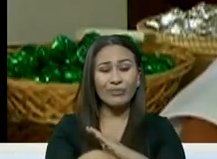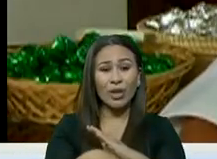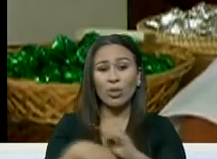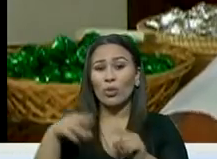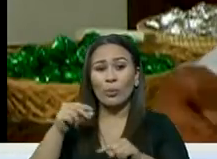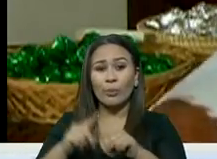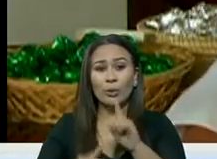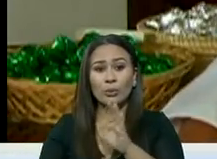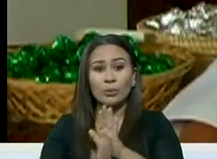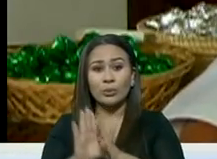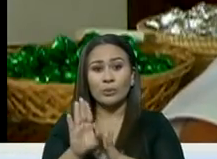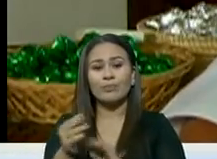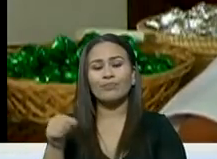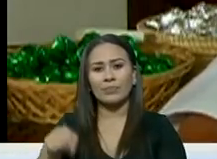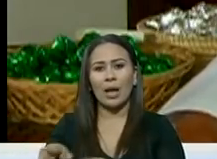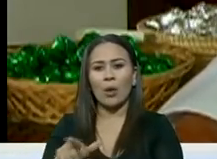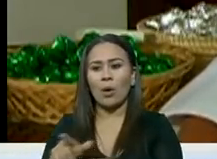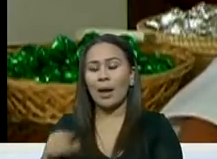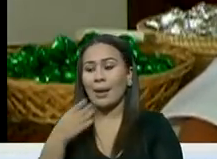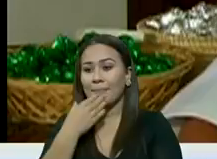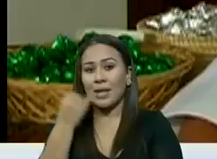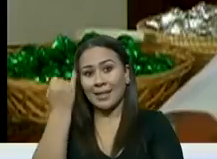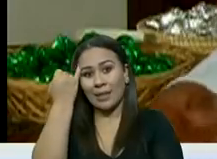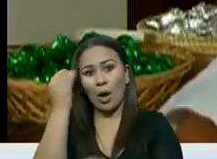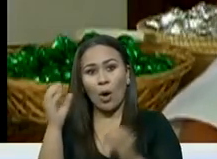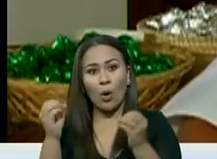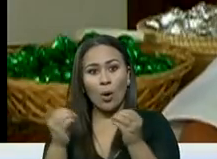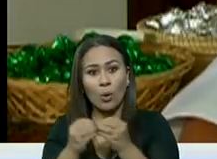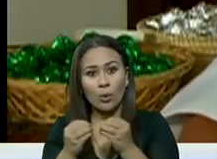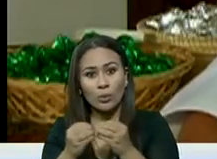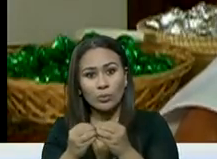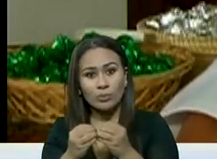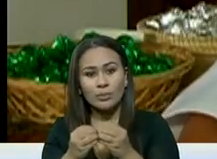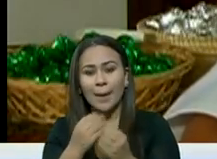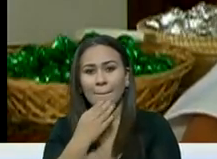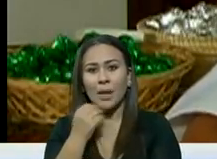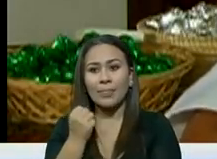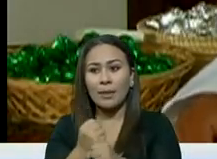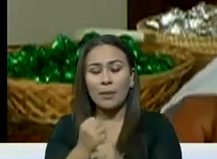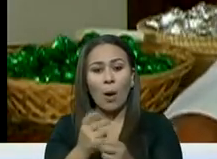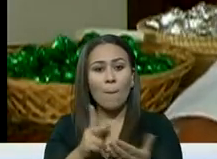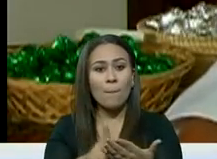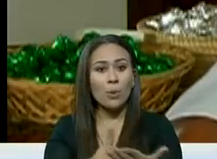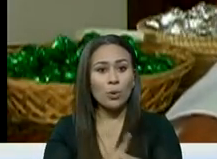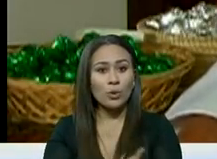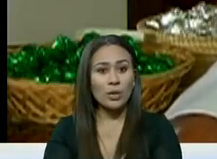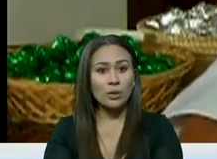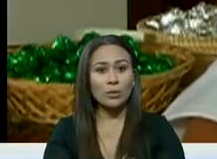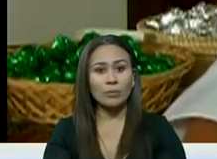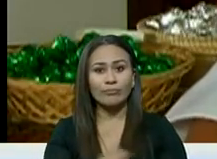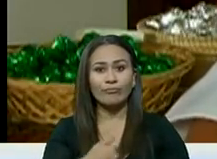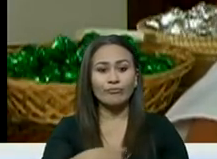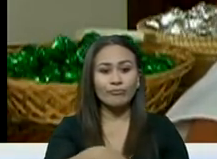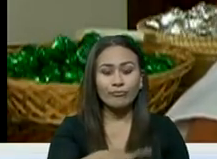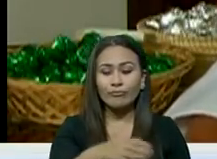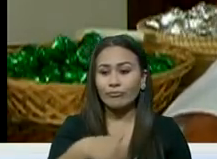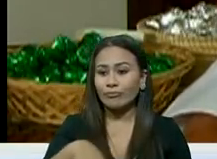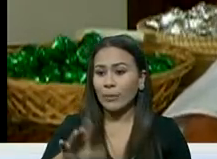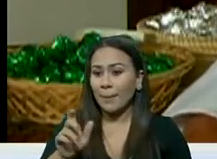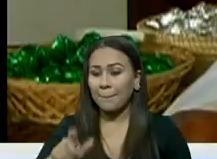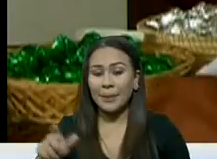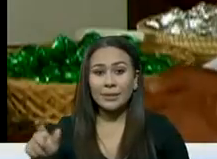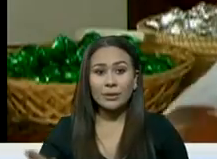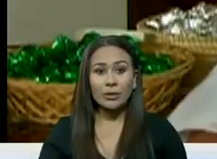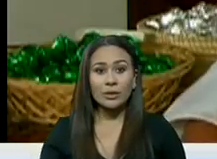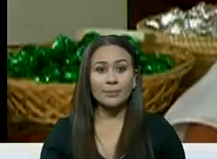Salinas tuvimos una organización que dedicó tiempo, proyectos y personas para que se dediquen